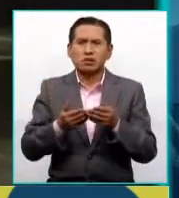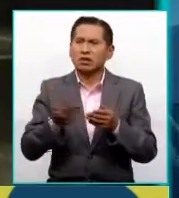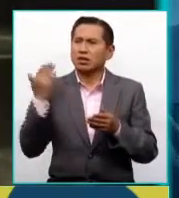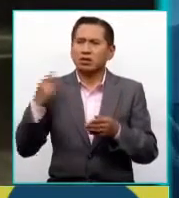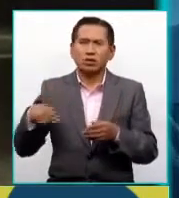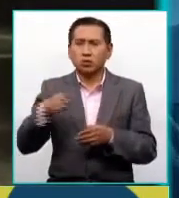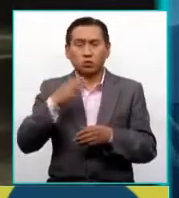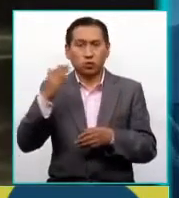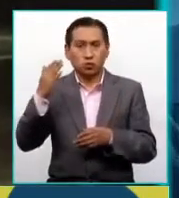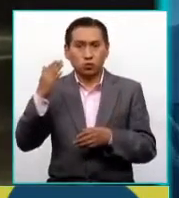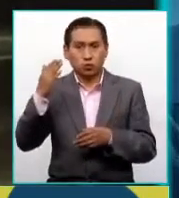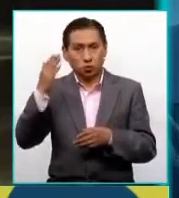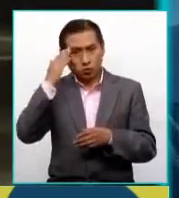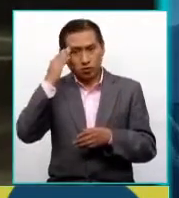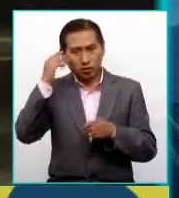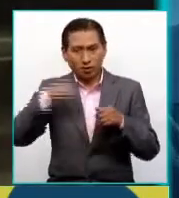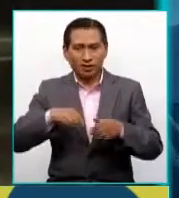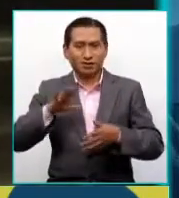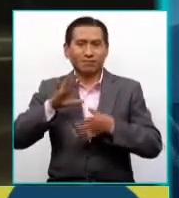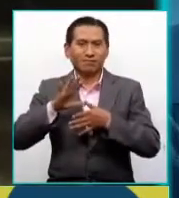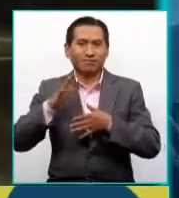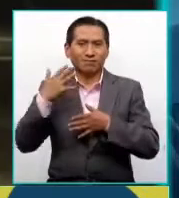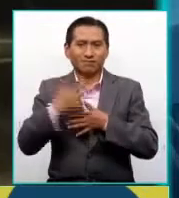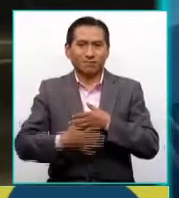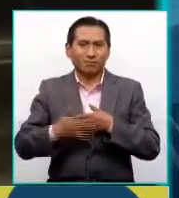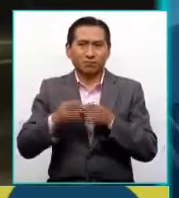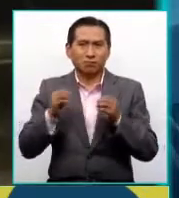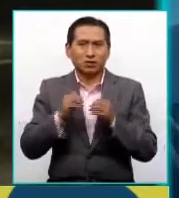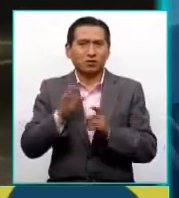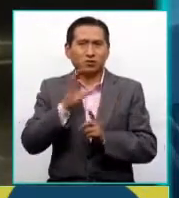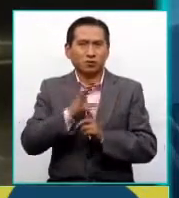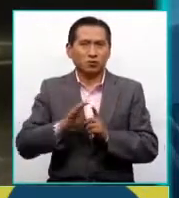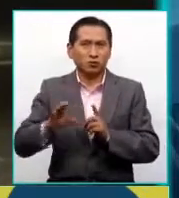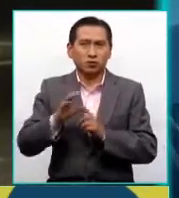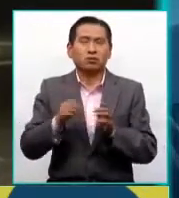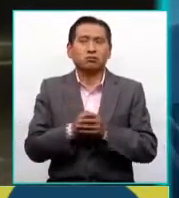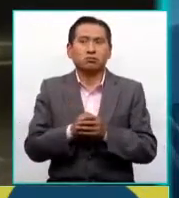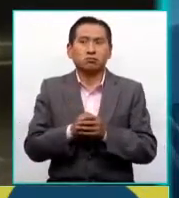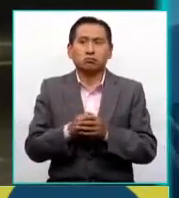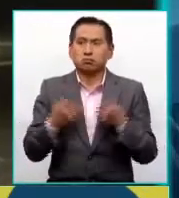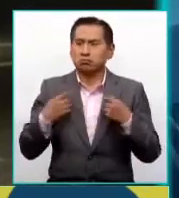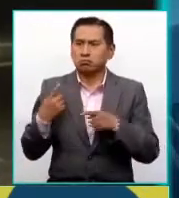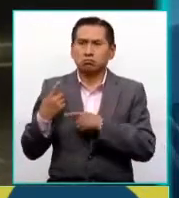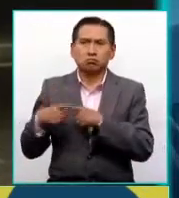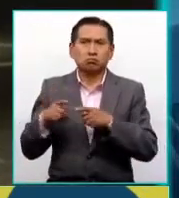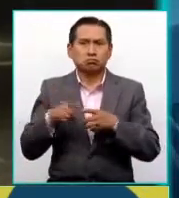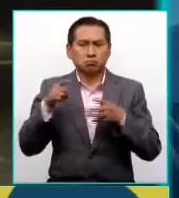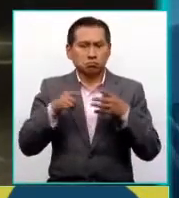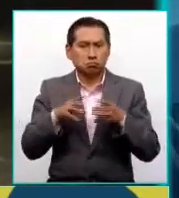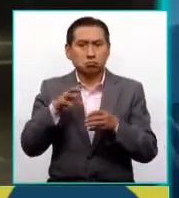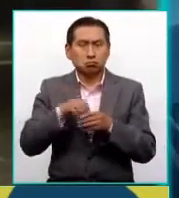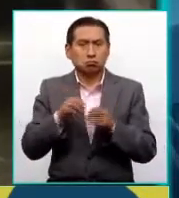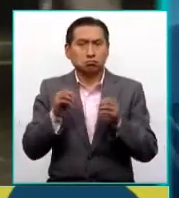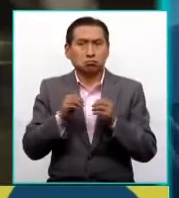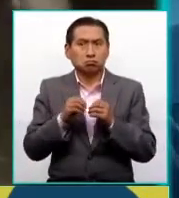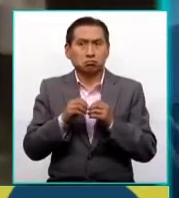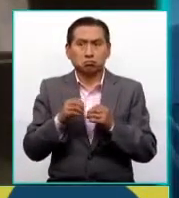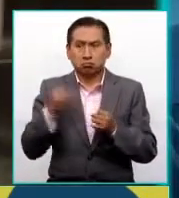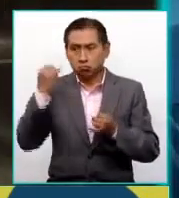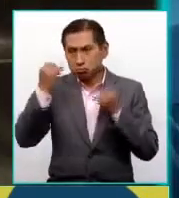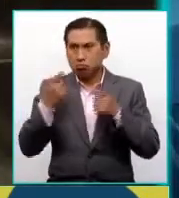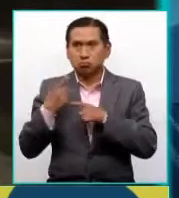como occidental, que en realidad reúne una serie de lógicas, puntos de vista y modos de